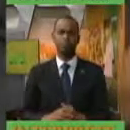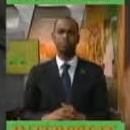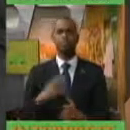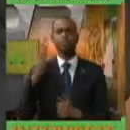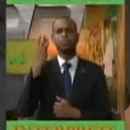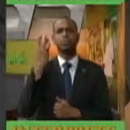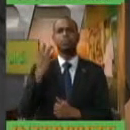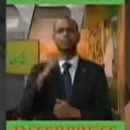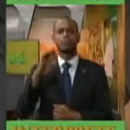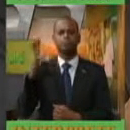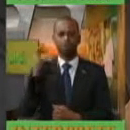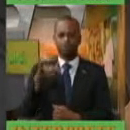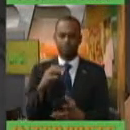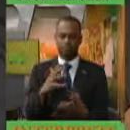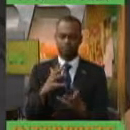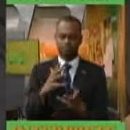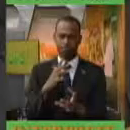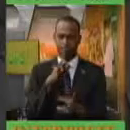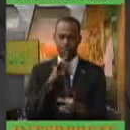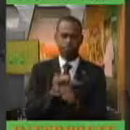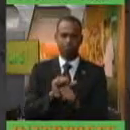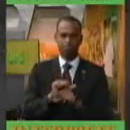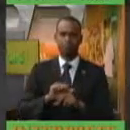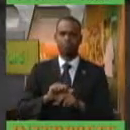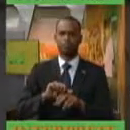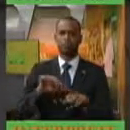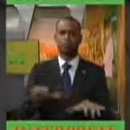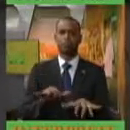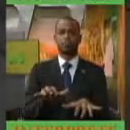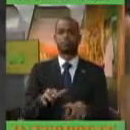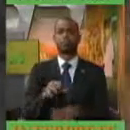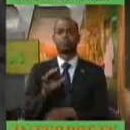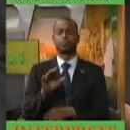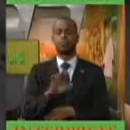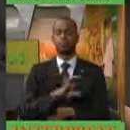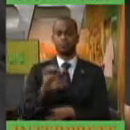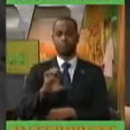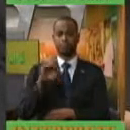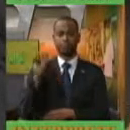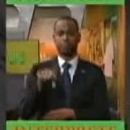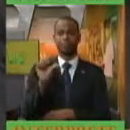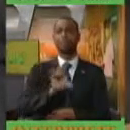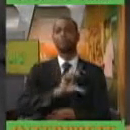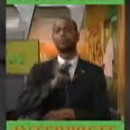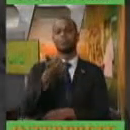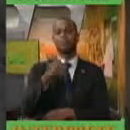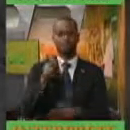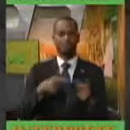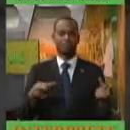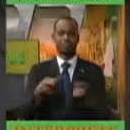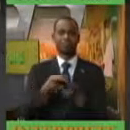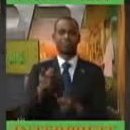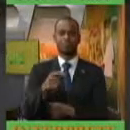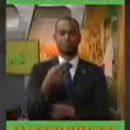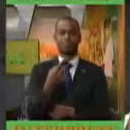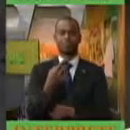Porque tiene que ser con ese compromiso así. Tú tienes el este, aquí hay que hacer otro programa luego, donde venga Henry,